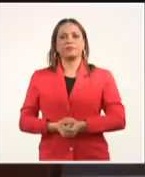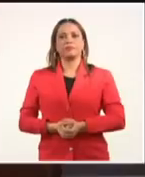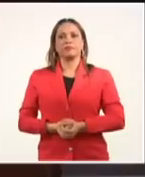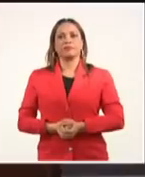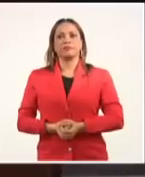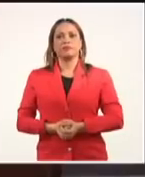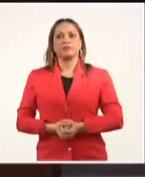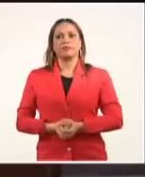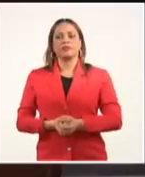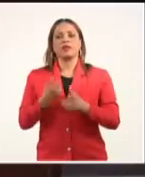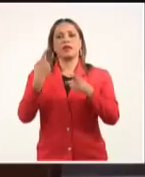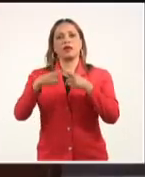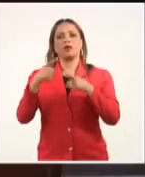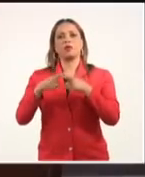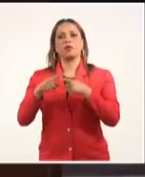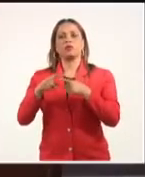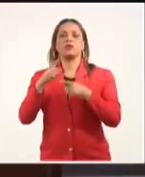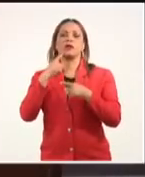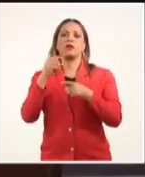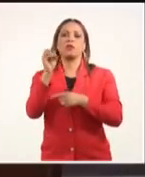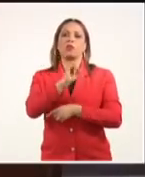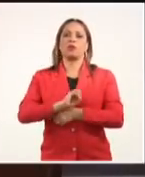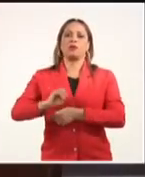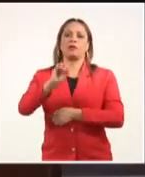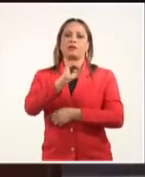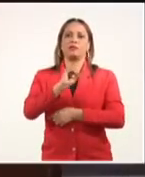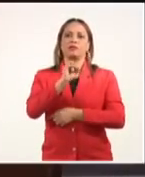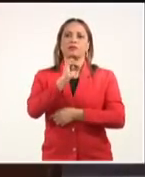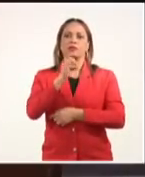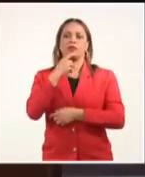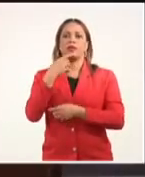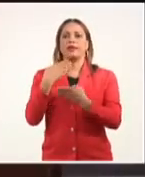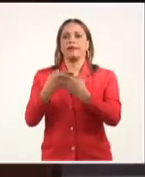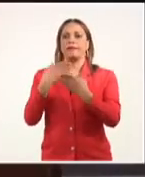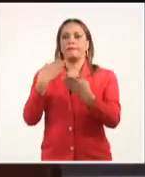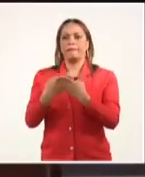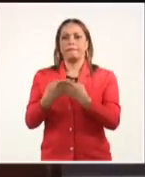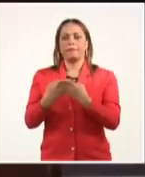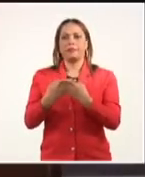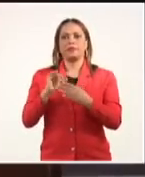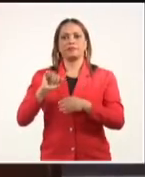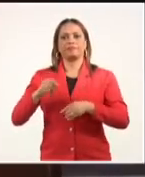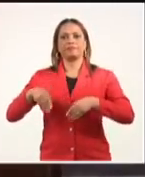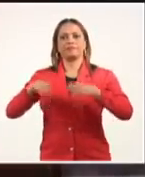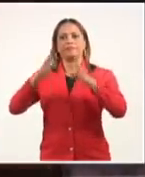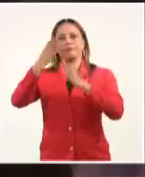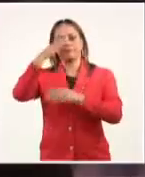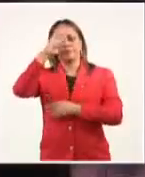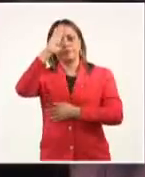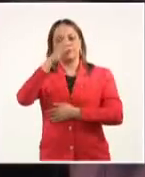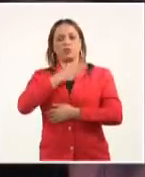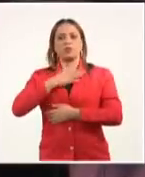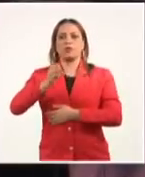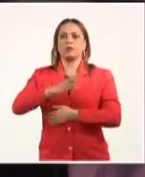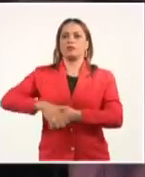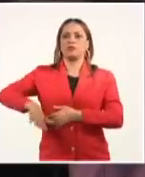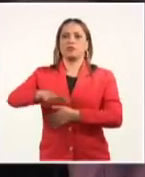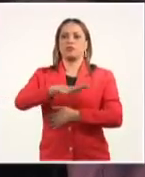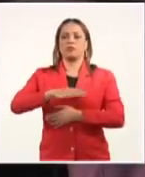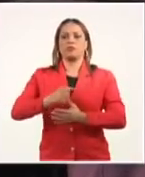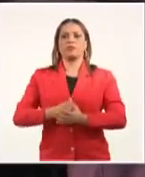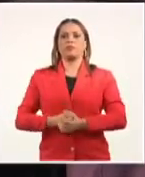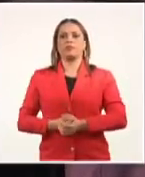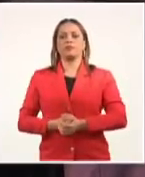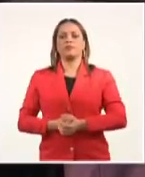las demás organizaciones e instituciones de nuestra sociedad, desde